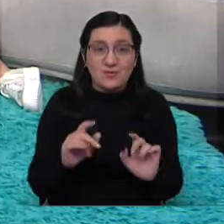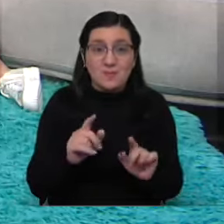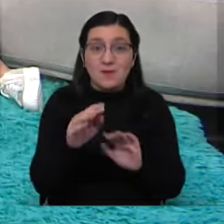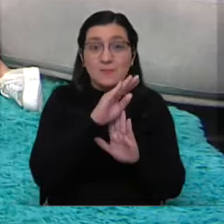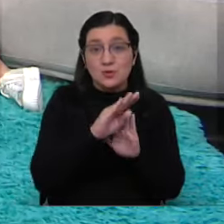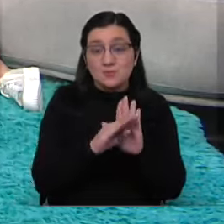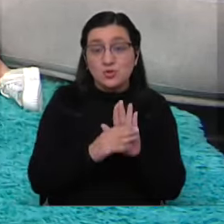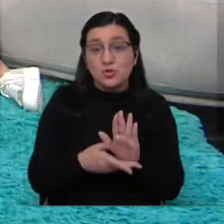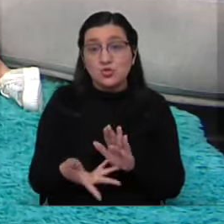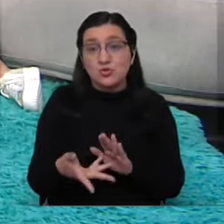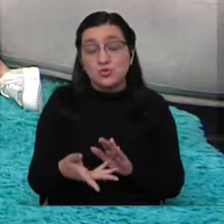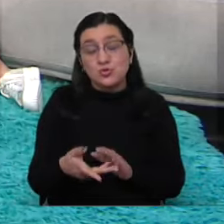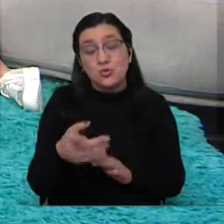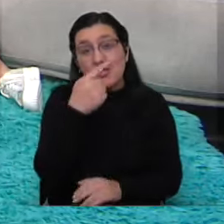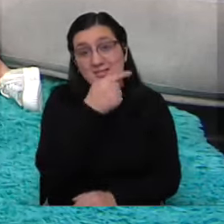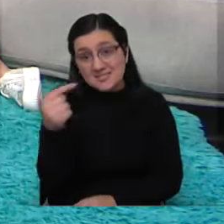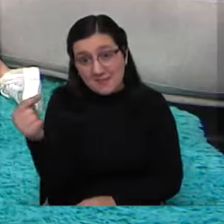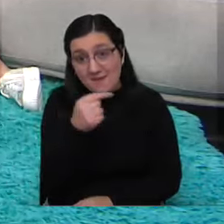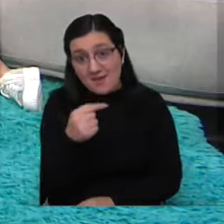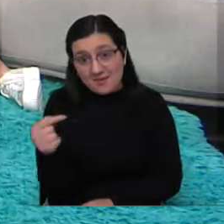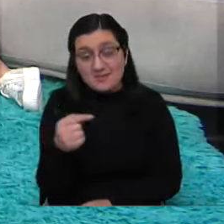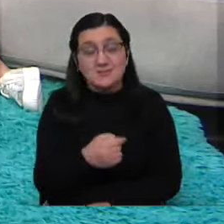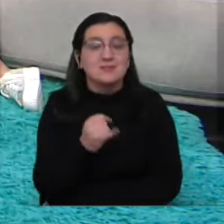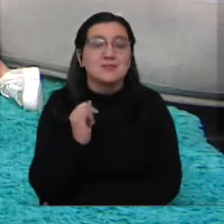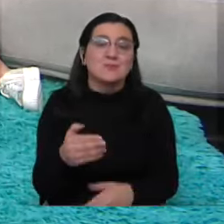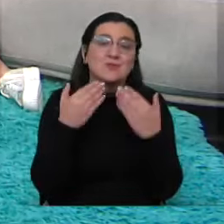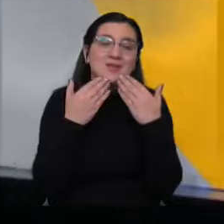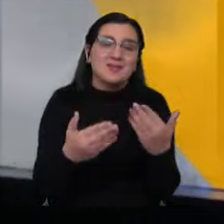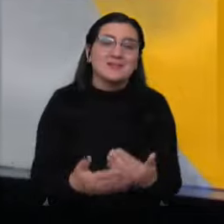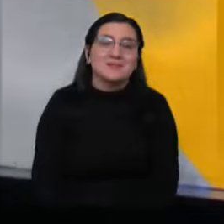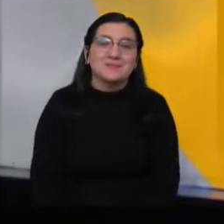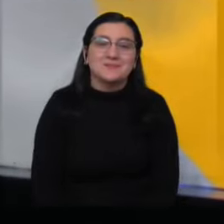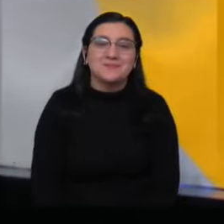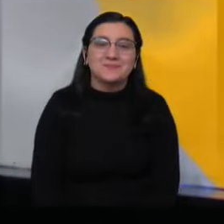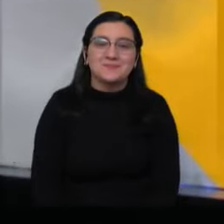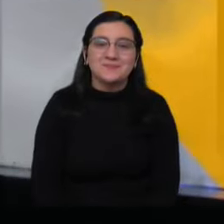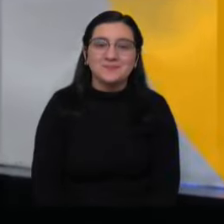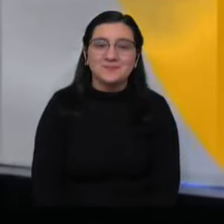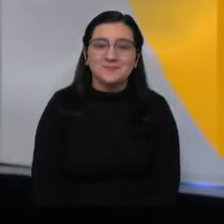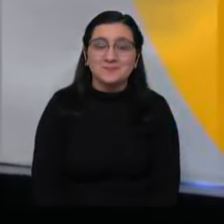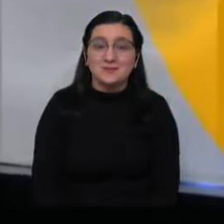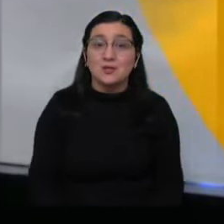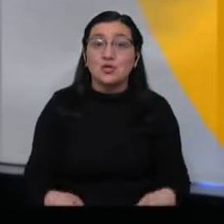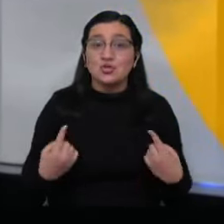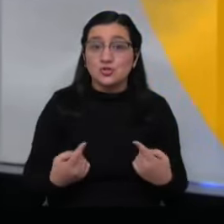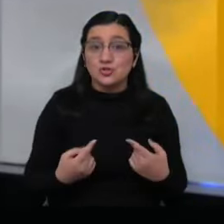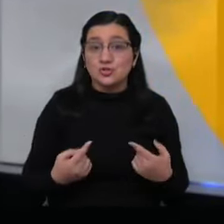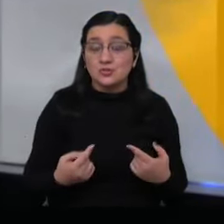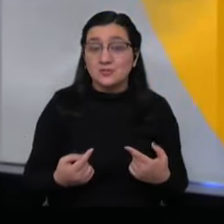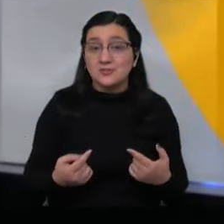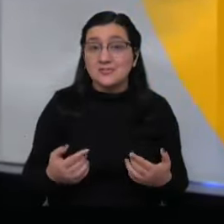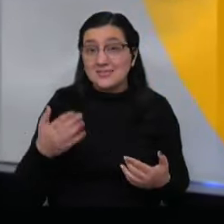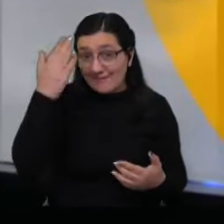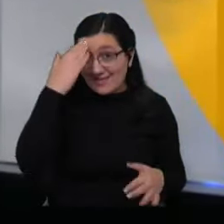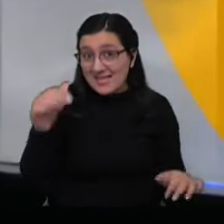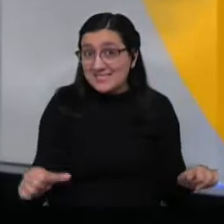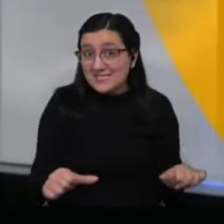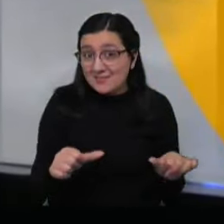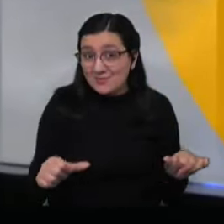semana a semana Muchísimas gracias chiqu nosotros sab tenemos que